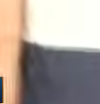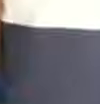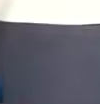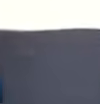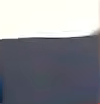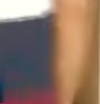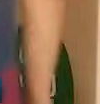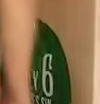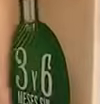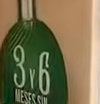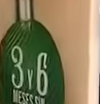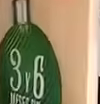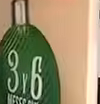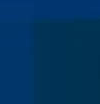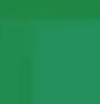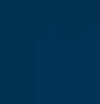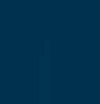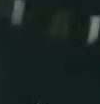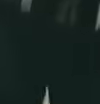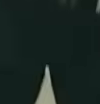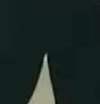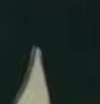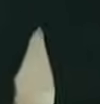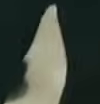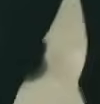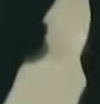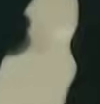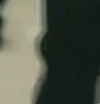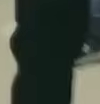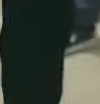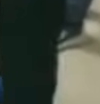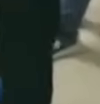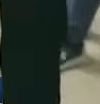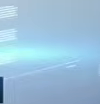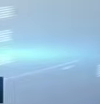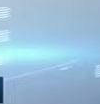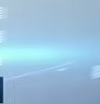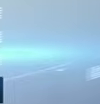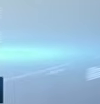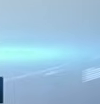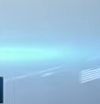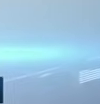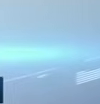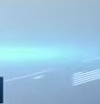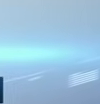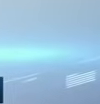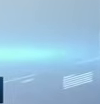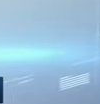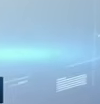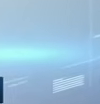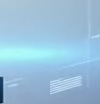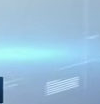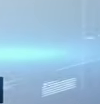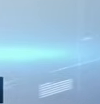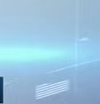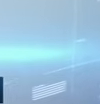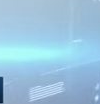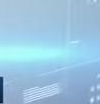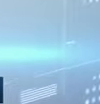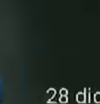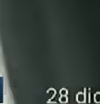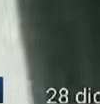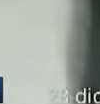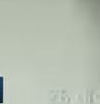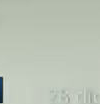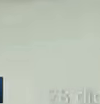llevaron $1,000. En lo internacional, desarticulan una red de explotación sexual y